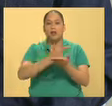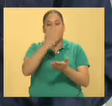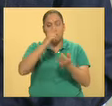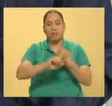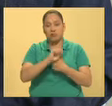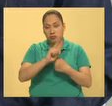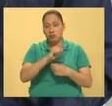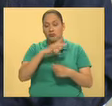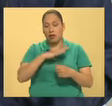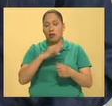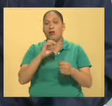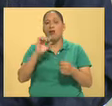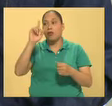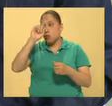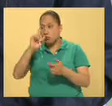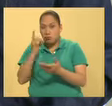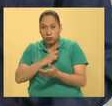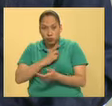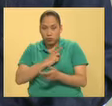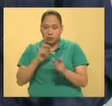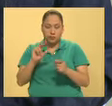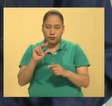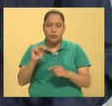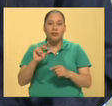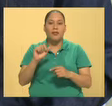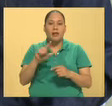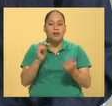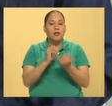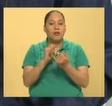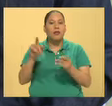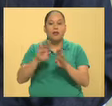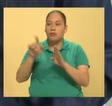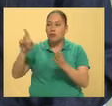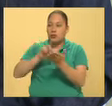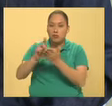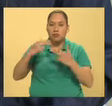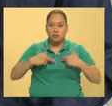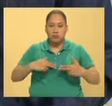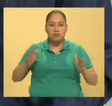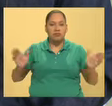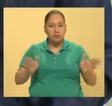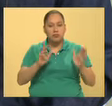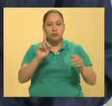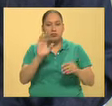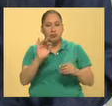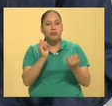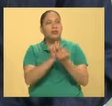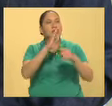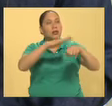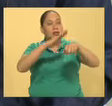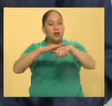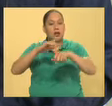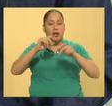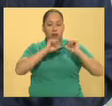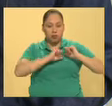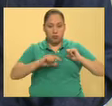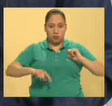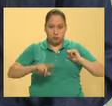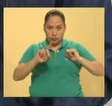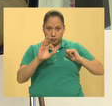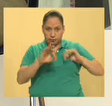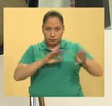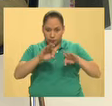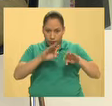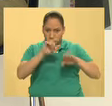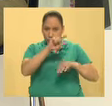¿Cuál es otra de sus funciones? Ser impulsora de los derechos humanos en el Distrito Federal. También propone a las autoridades del Distrito Federal proyectos